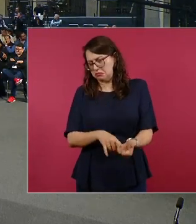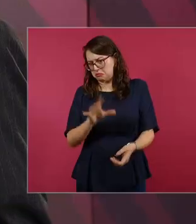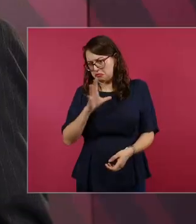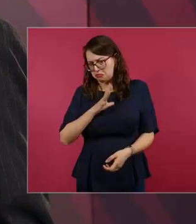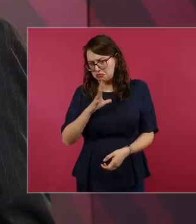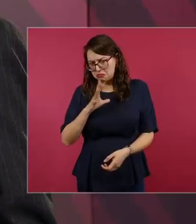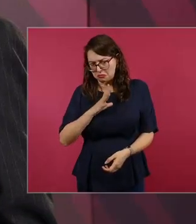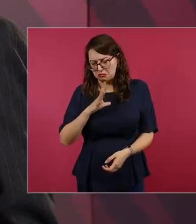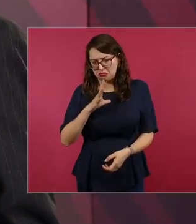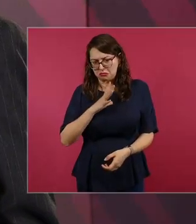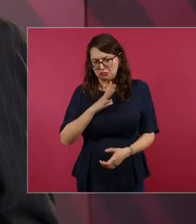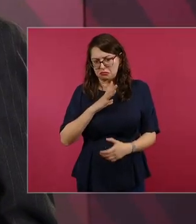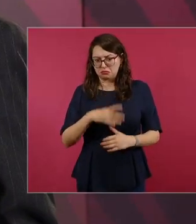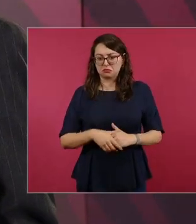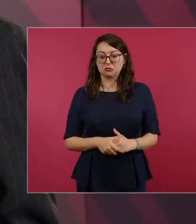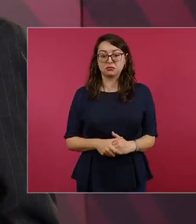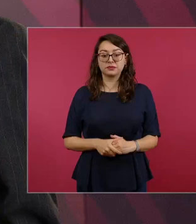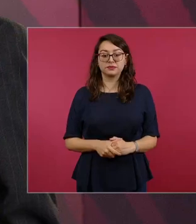estas encuestas.